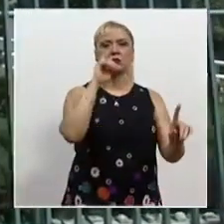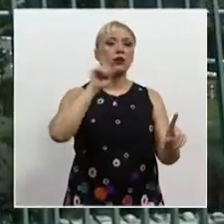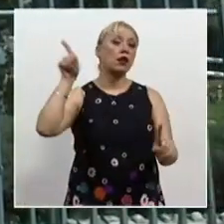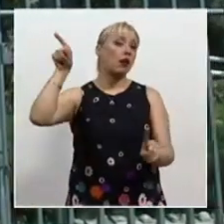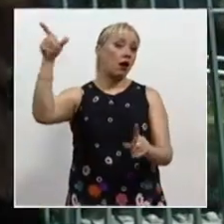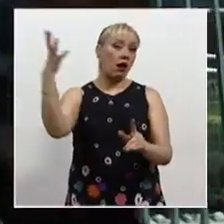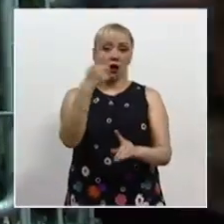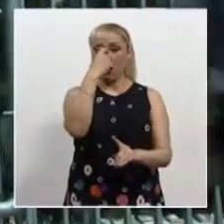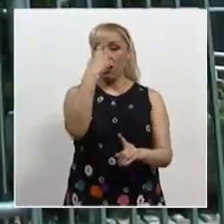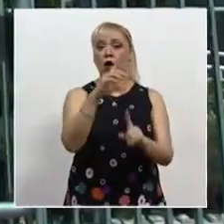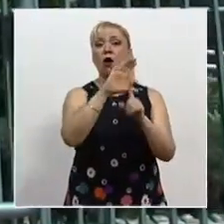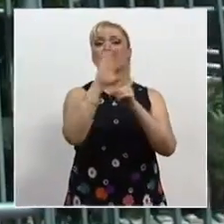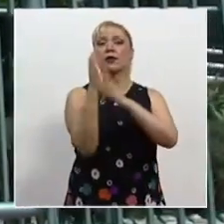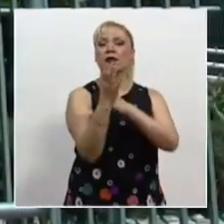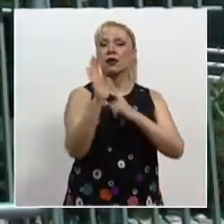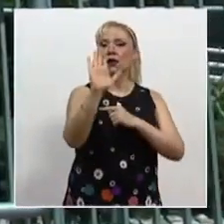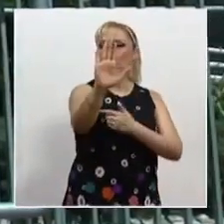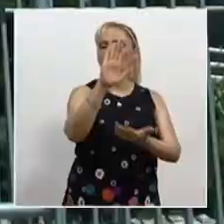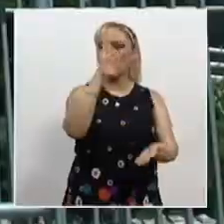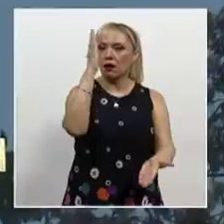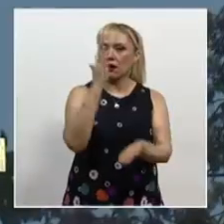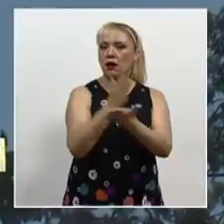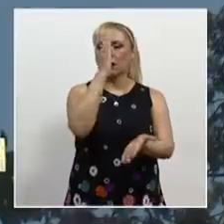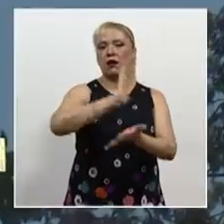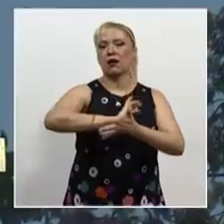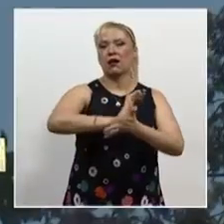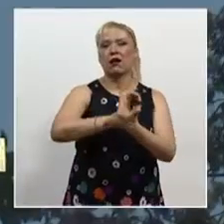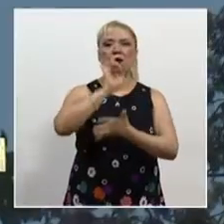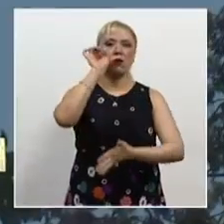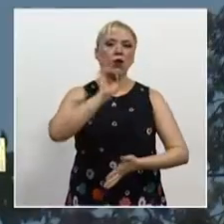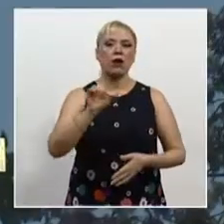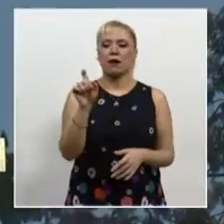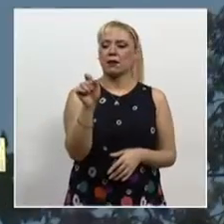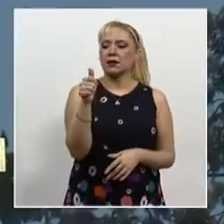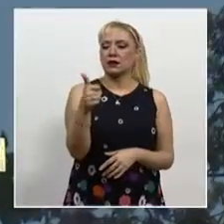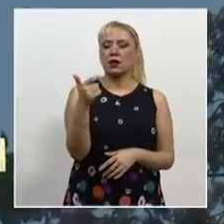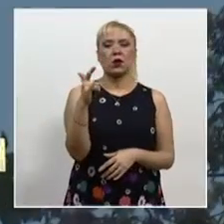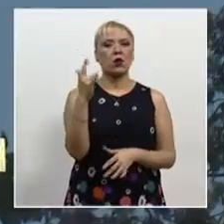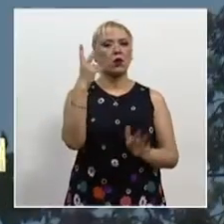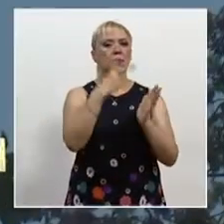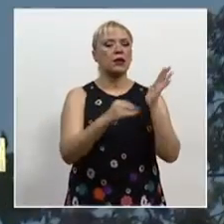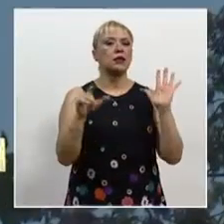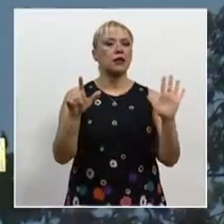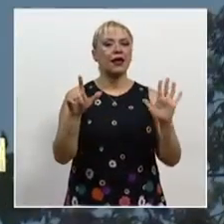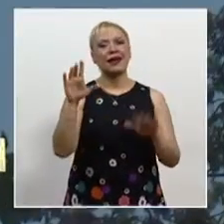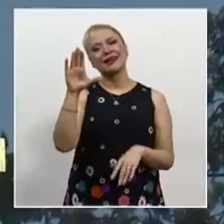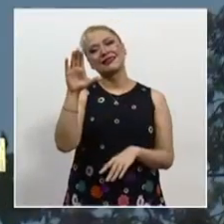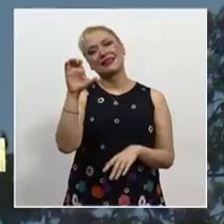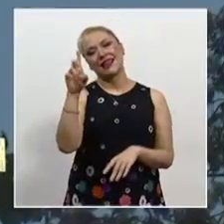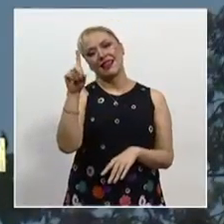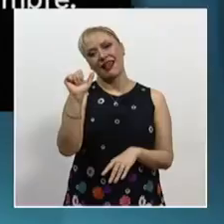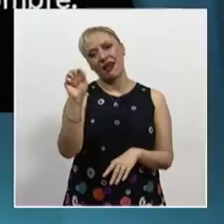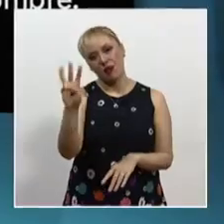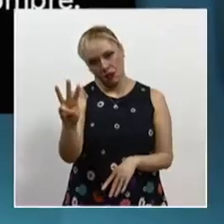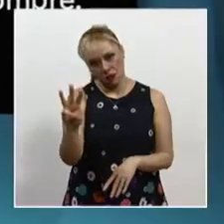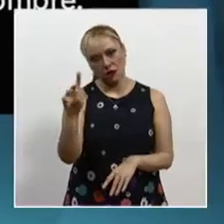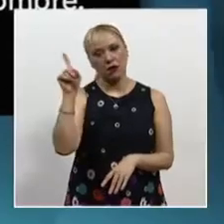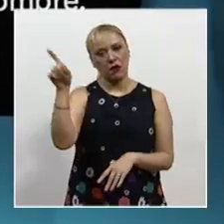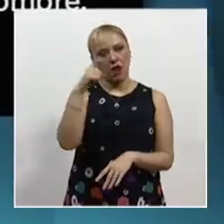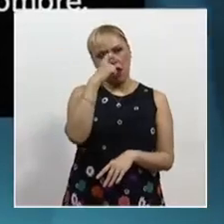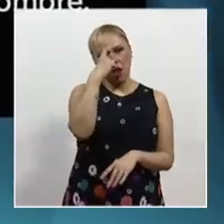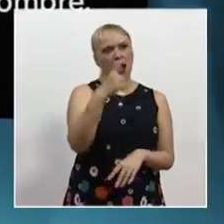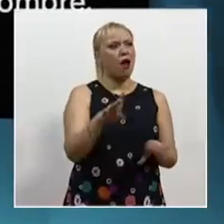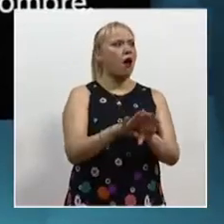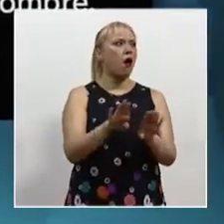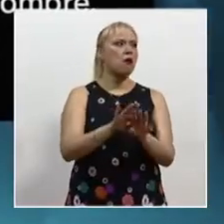para la Eliminación de la Discriminación contra la Mujer el 26 de julio de 2017. La recomendación advierte que la violencia es